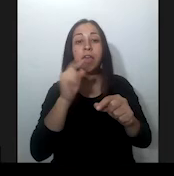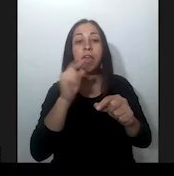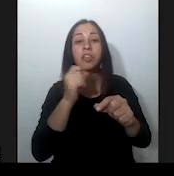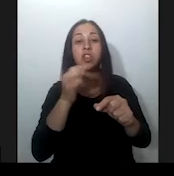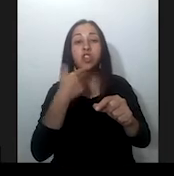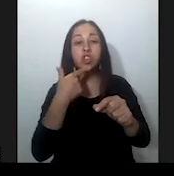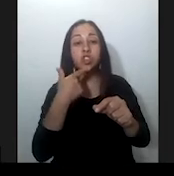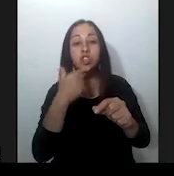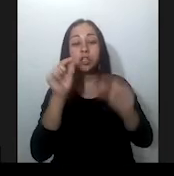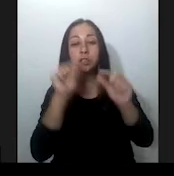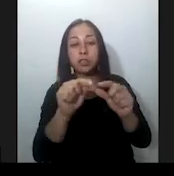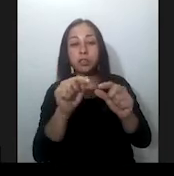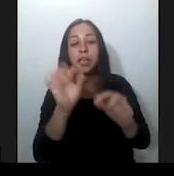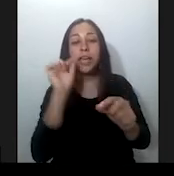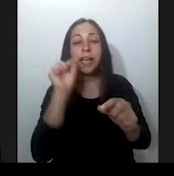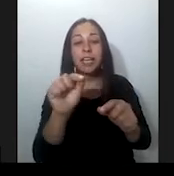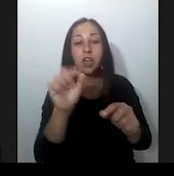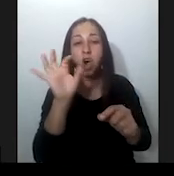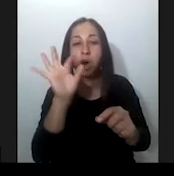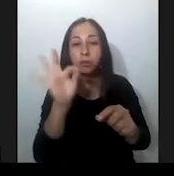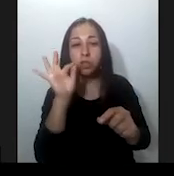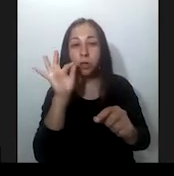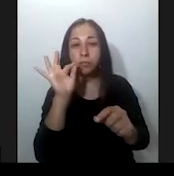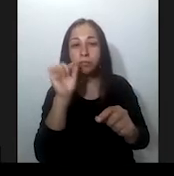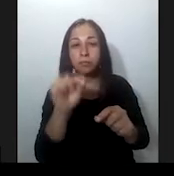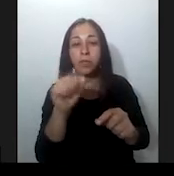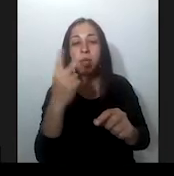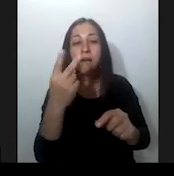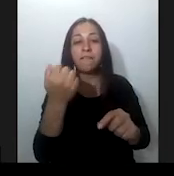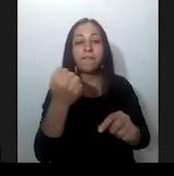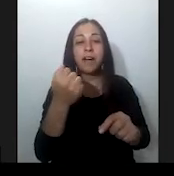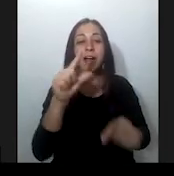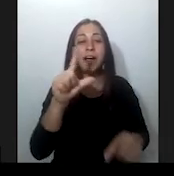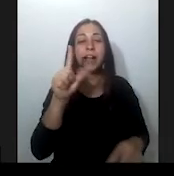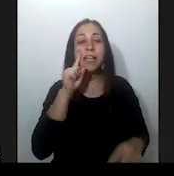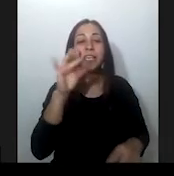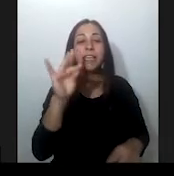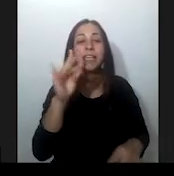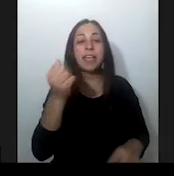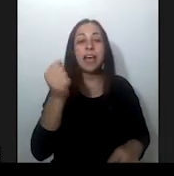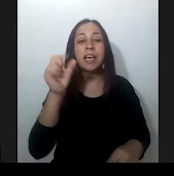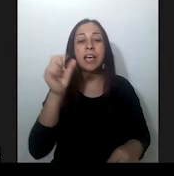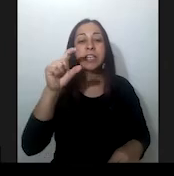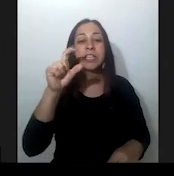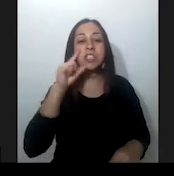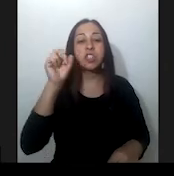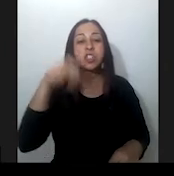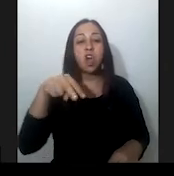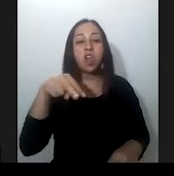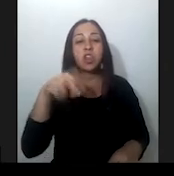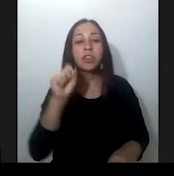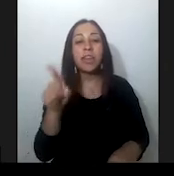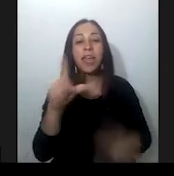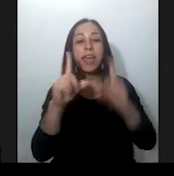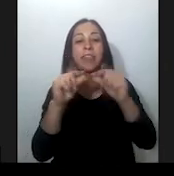datos, estoy acá posicionada, ¿no? Y elegimos esta opción, validación de datos.